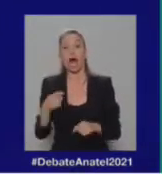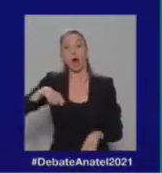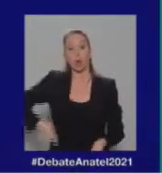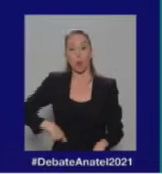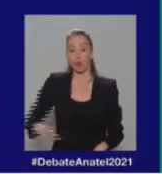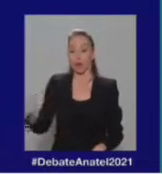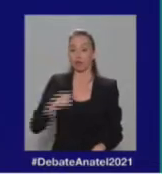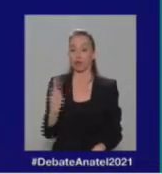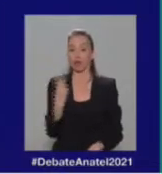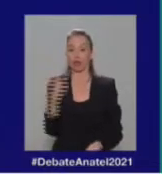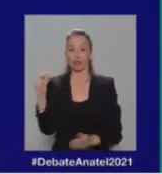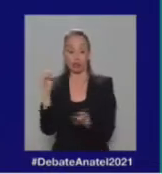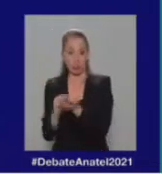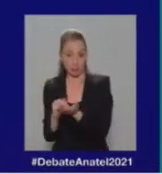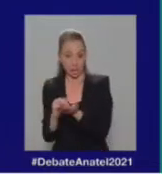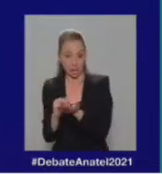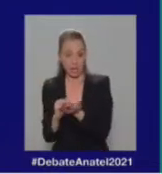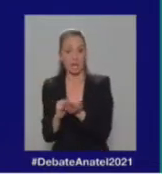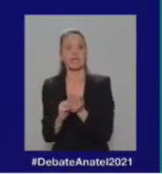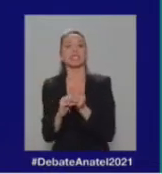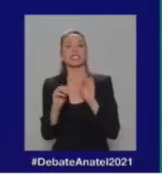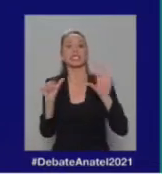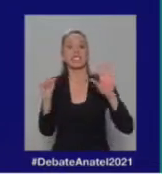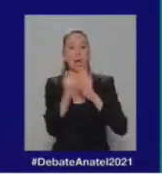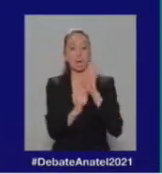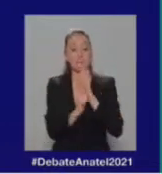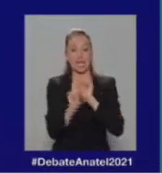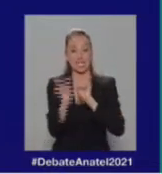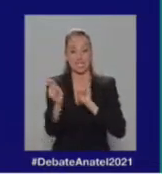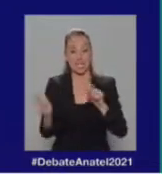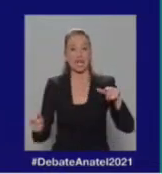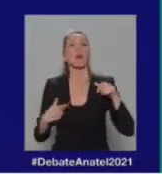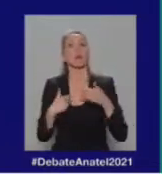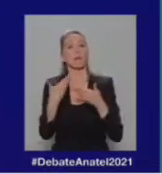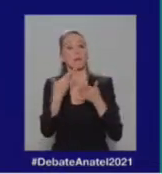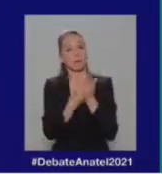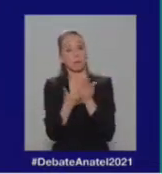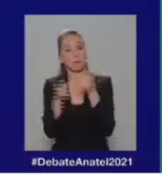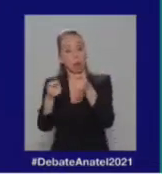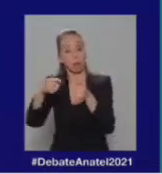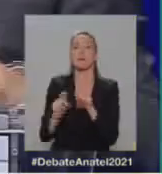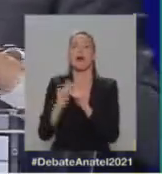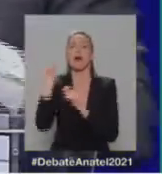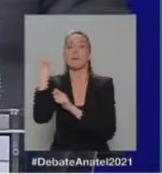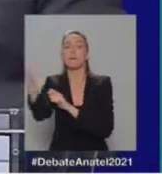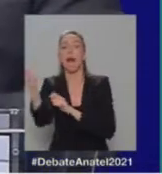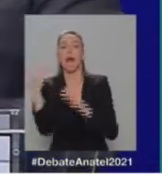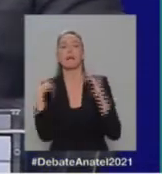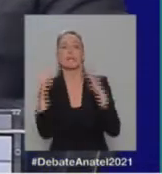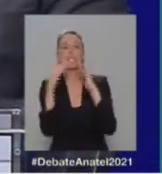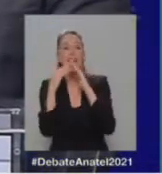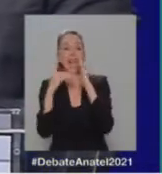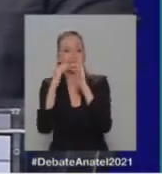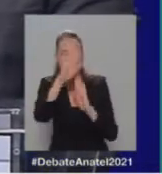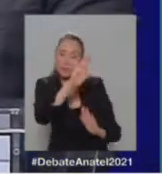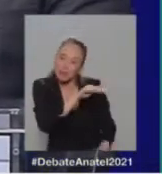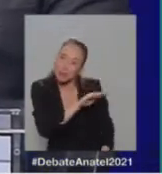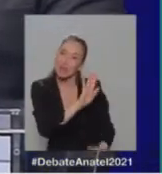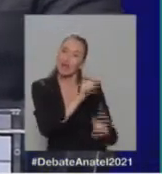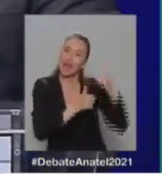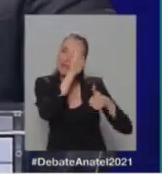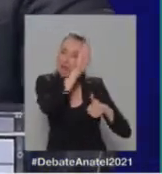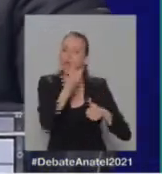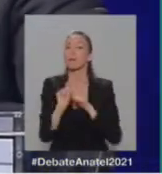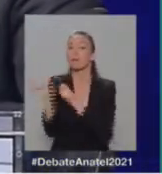en la central termoeléctrica Guacolda en Huasco, una de las denominadas zonas de sacrificio del país. ¿Qué dijo Yasna Proboste respecto